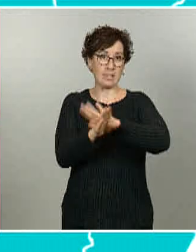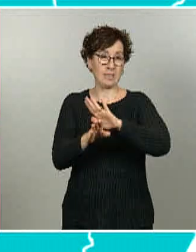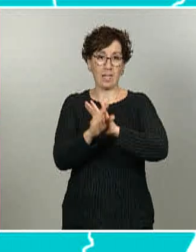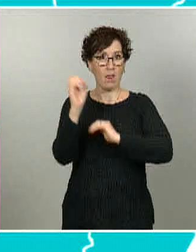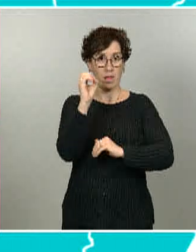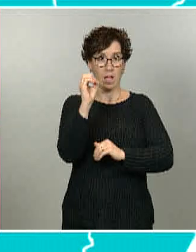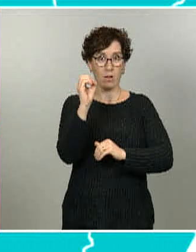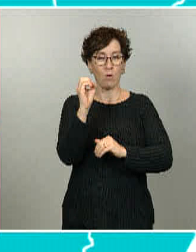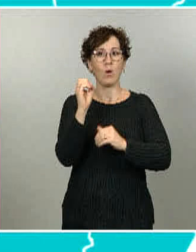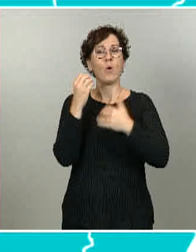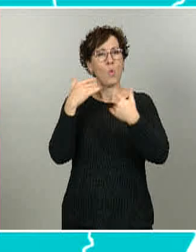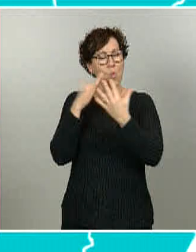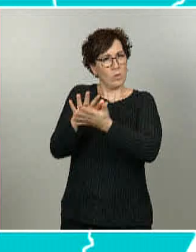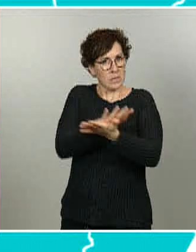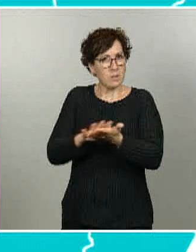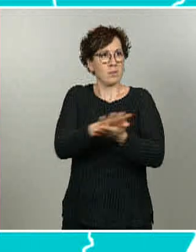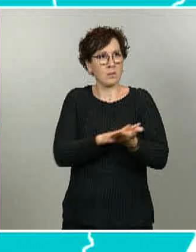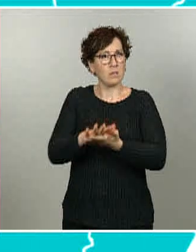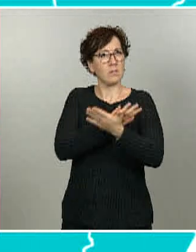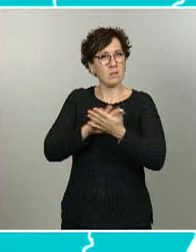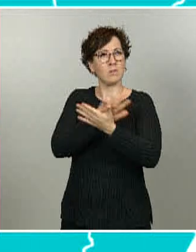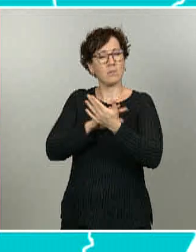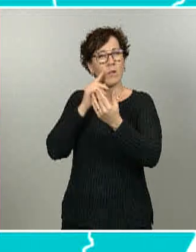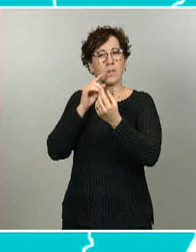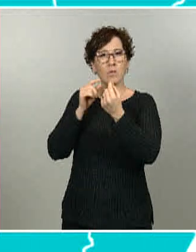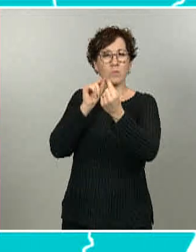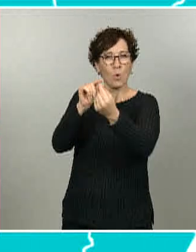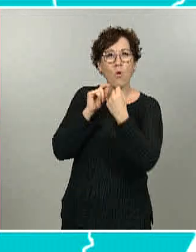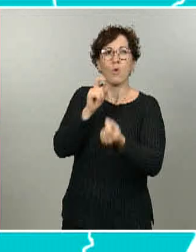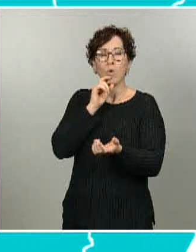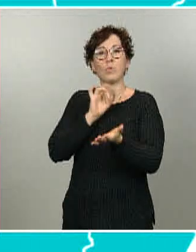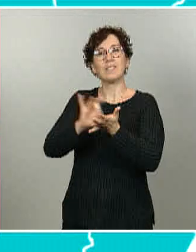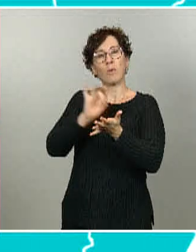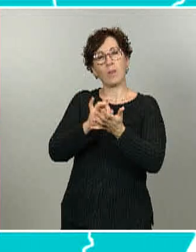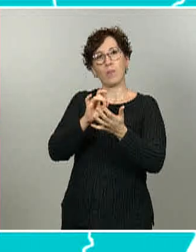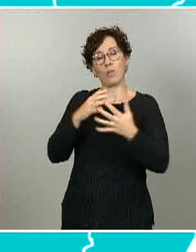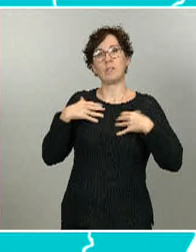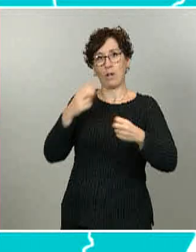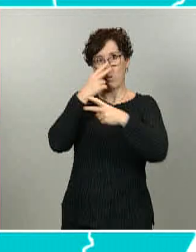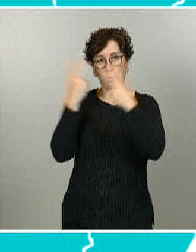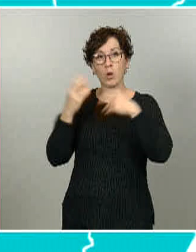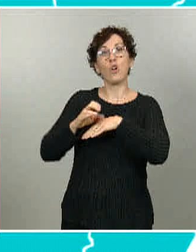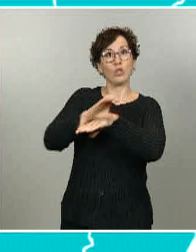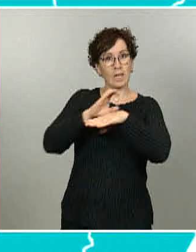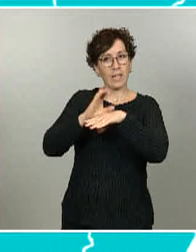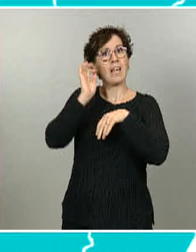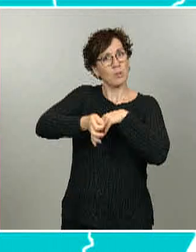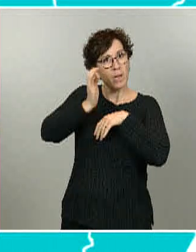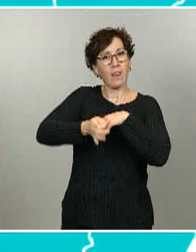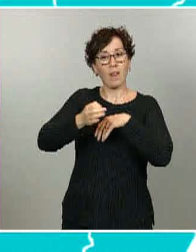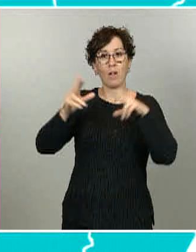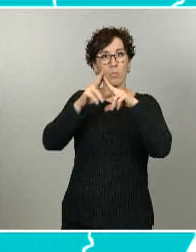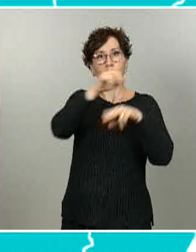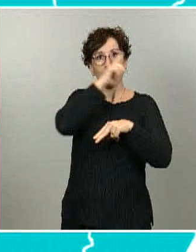discusión importante con sus servicios de salud pública y la Consejería, en la que se han visto grandísimos progresos en la Comunidad de Madrid, está